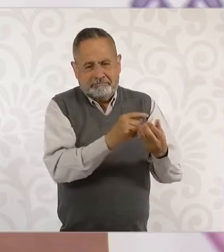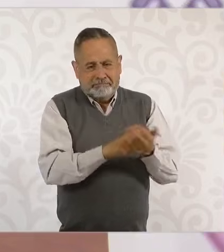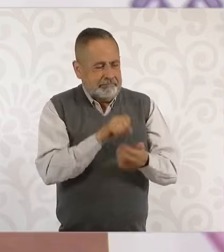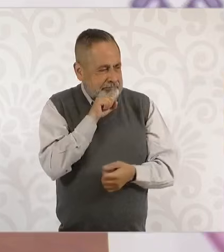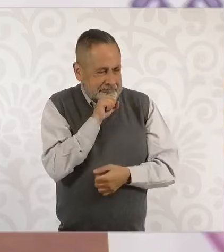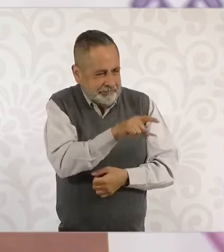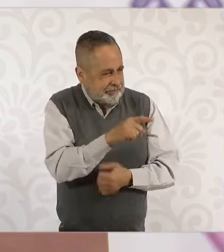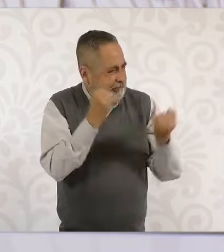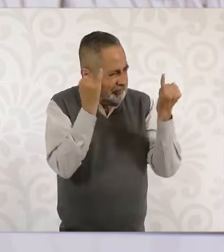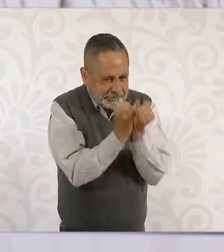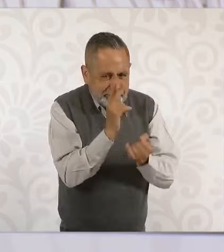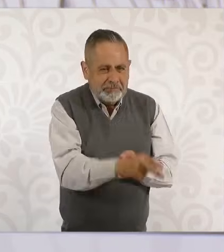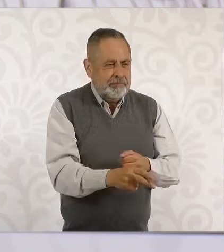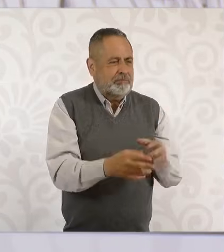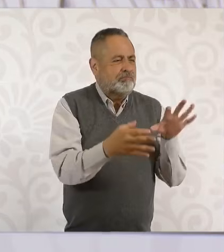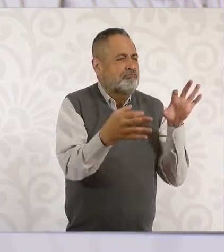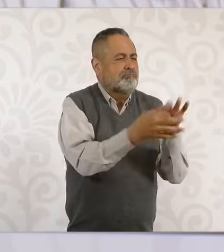muestra de unidad.